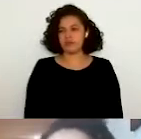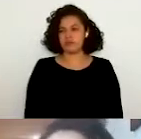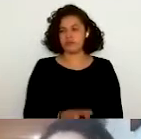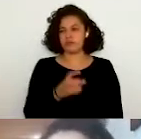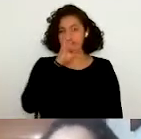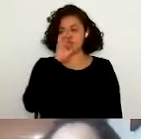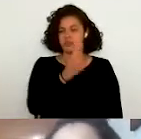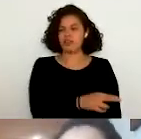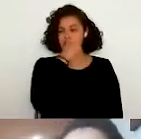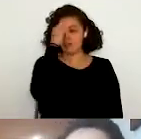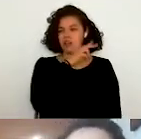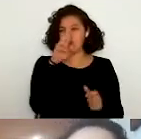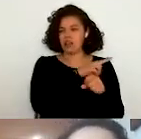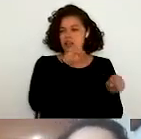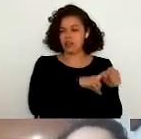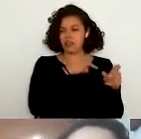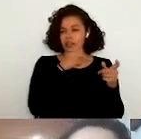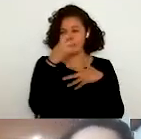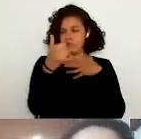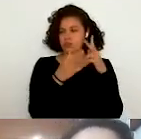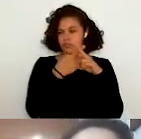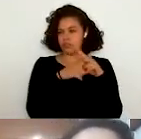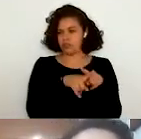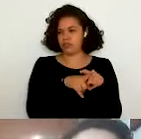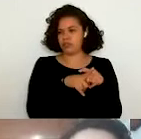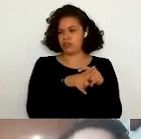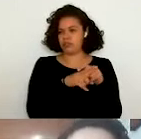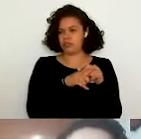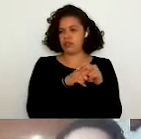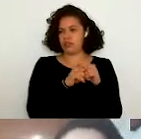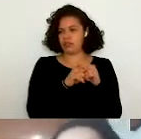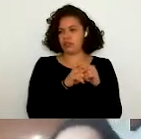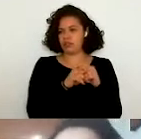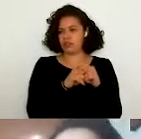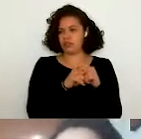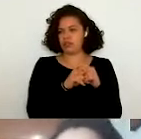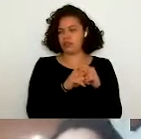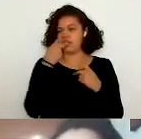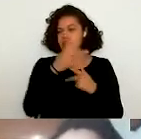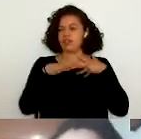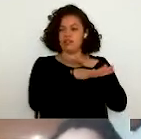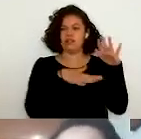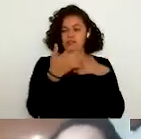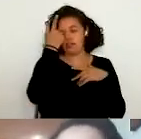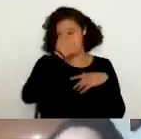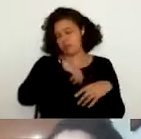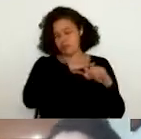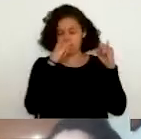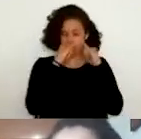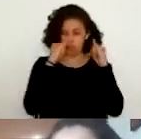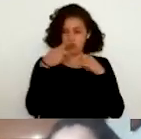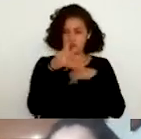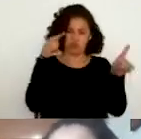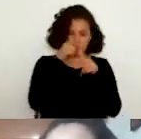origen del proyecto, que esto lo podemos encontrar en la base de nuestra institución, ¿no? En los